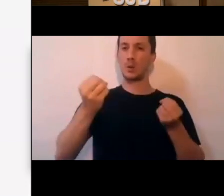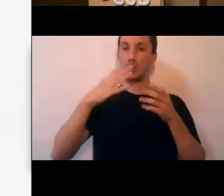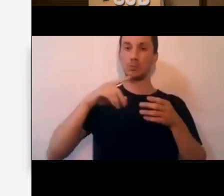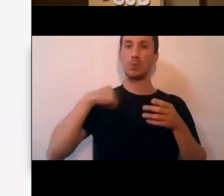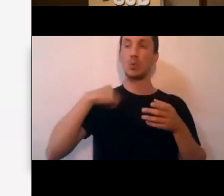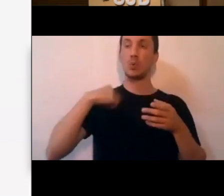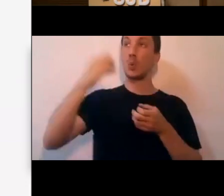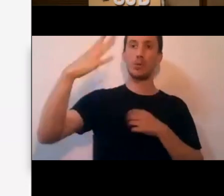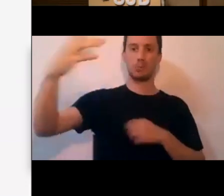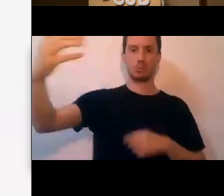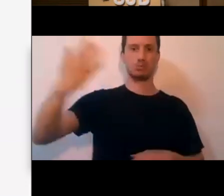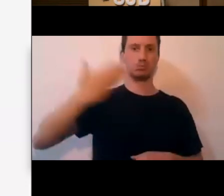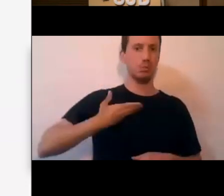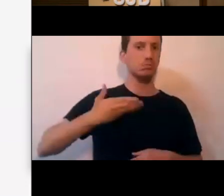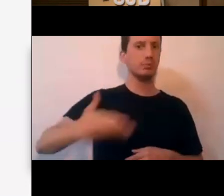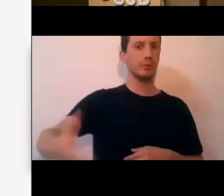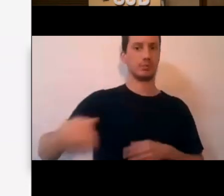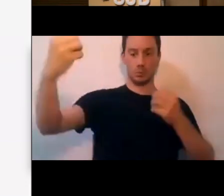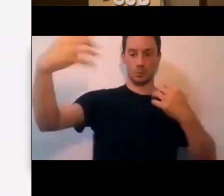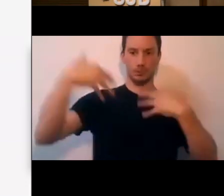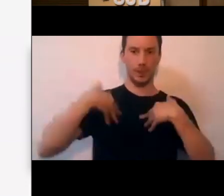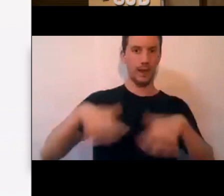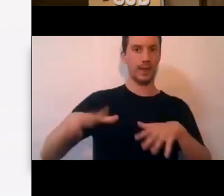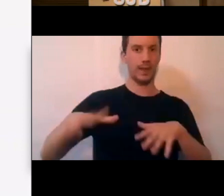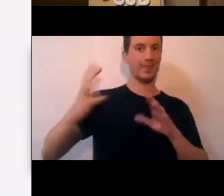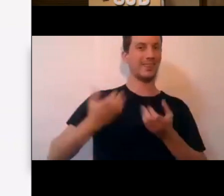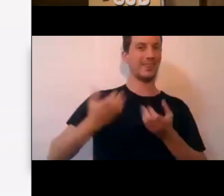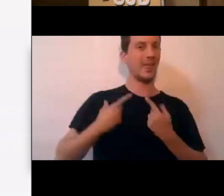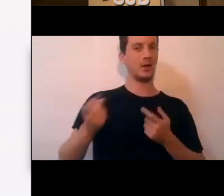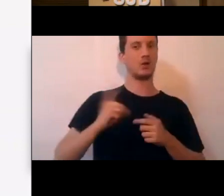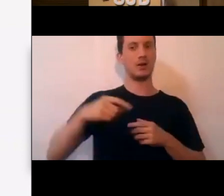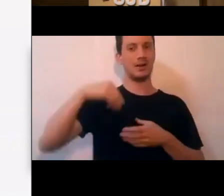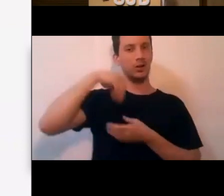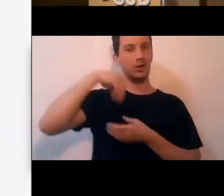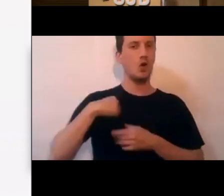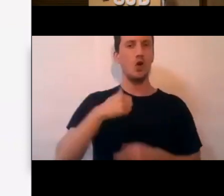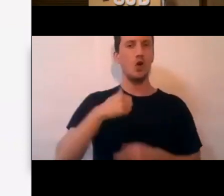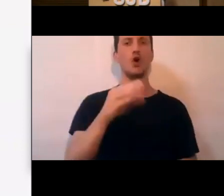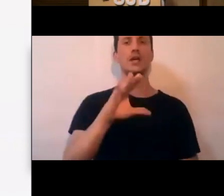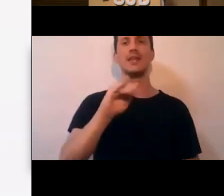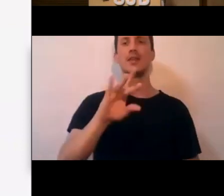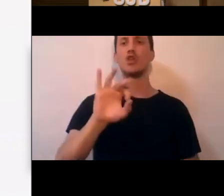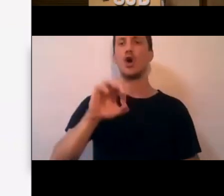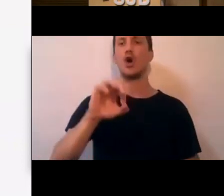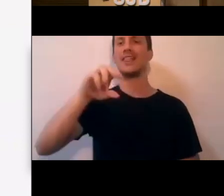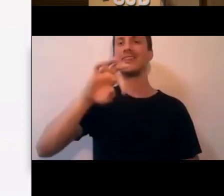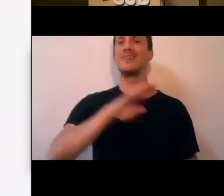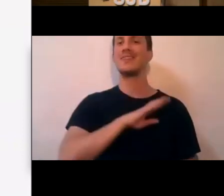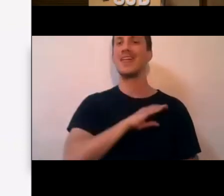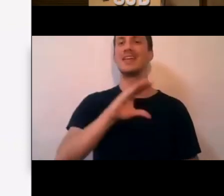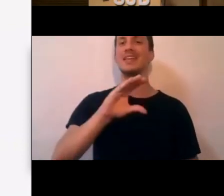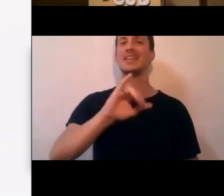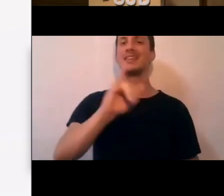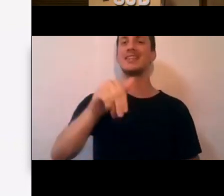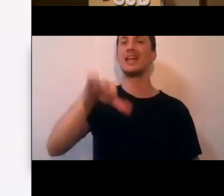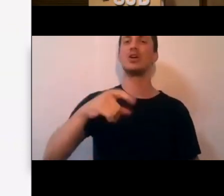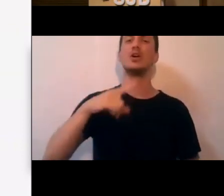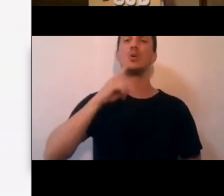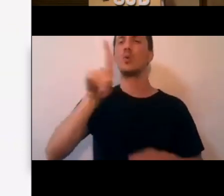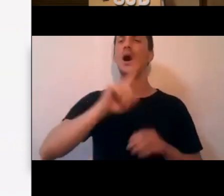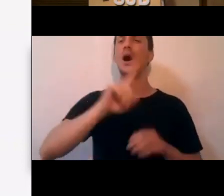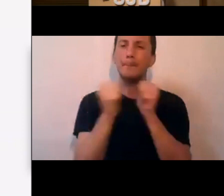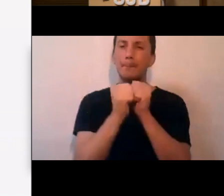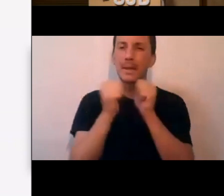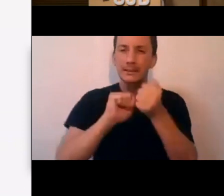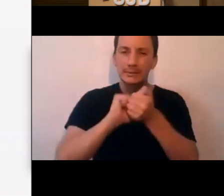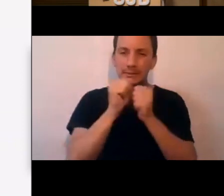rebote. Están formados por sobre todo óxido de zinc, dióxido de titanio, son como trocitos de roca machacados